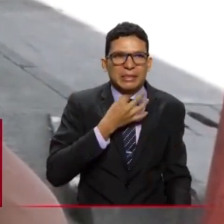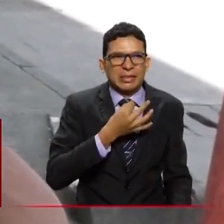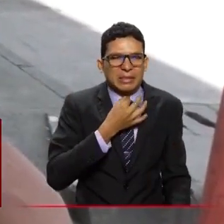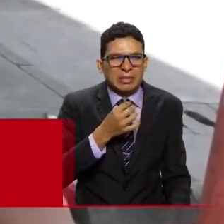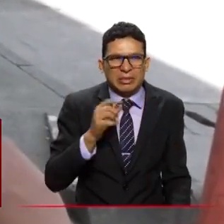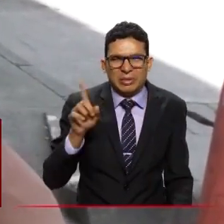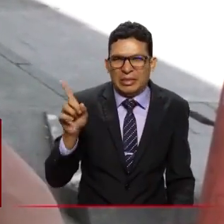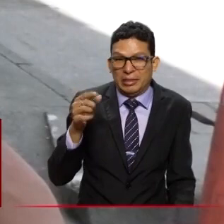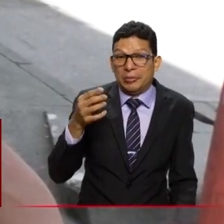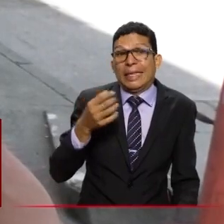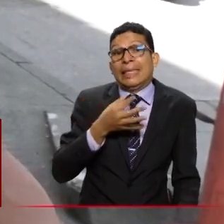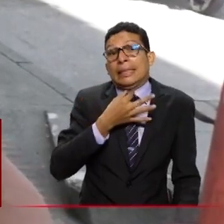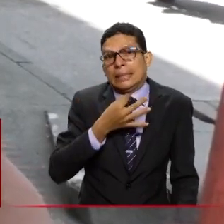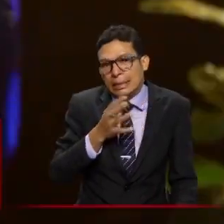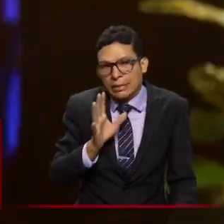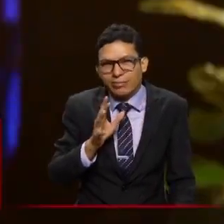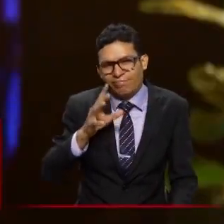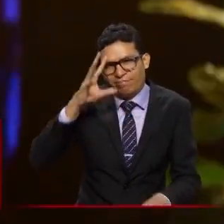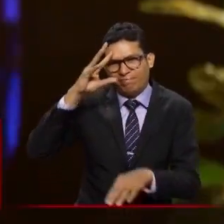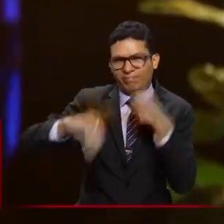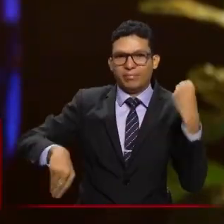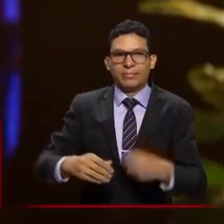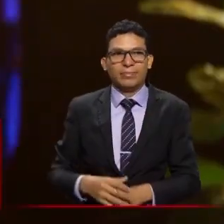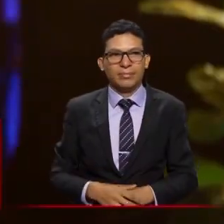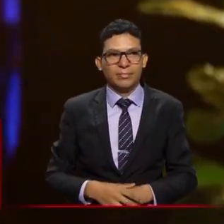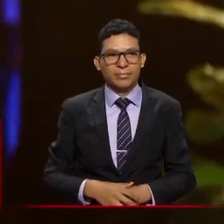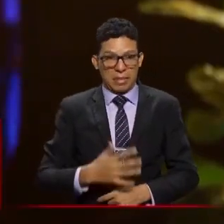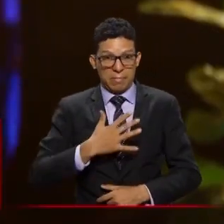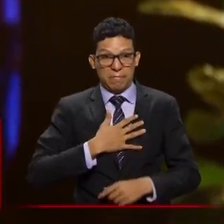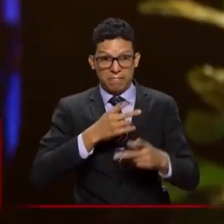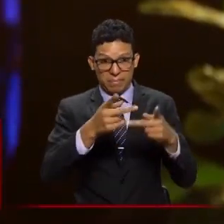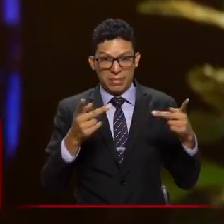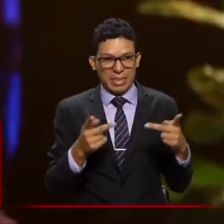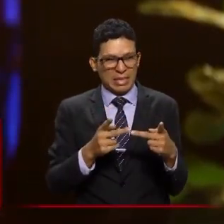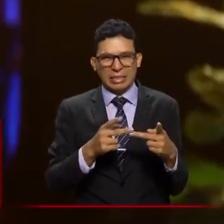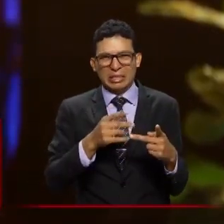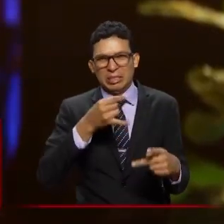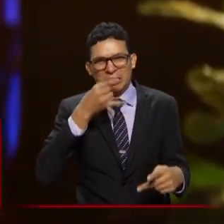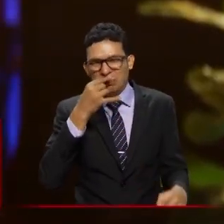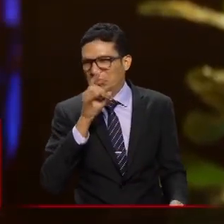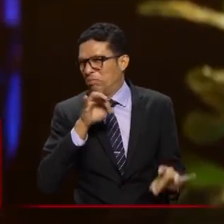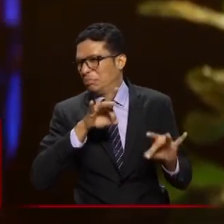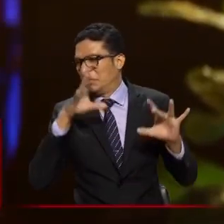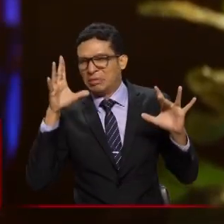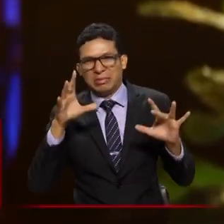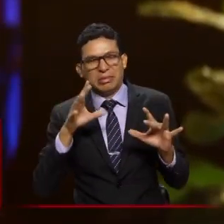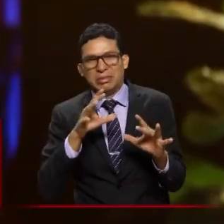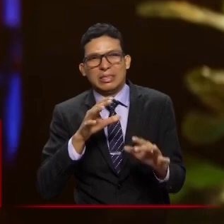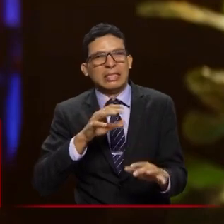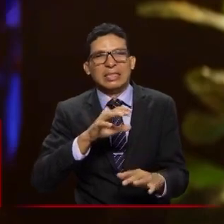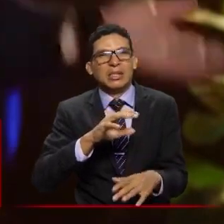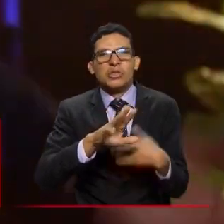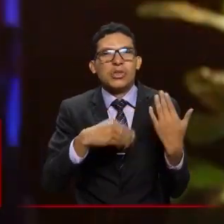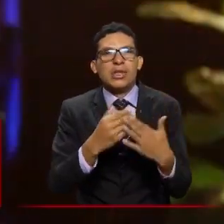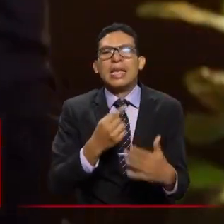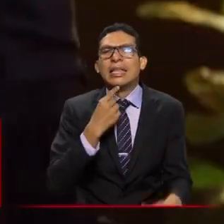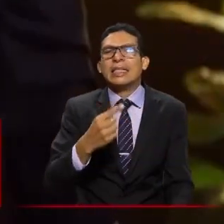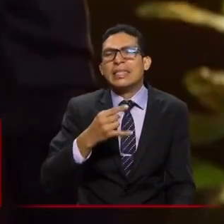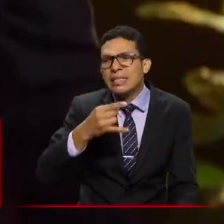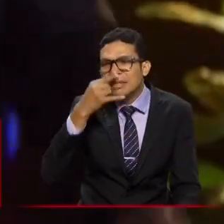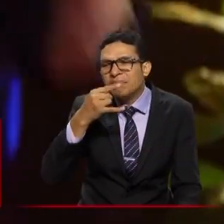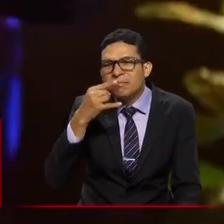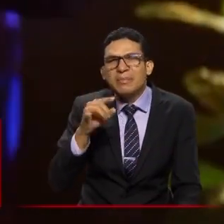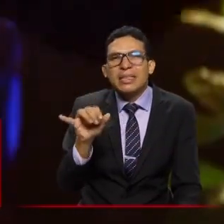pues rechazo total. Mi apartamento es un asco. Mi apartamento huele asqueroso todo el tiempo. Mis amigos dicen que mi apartamento